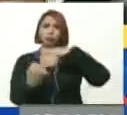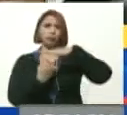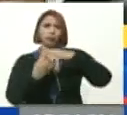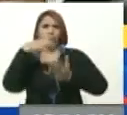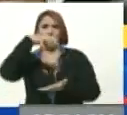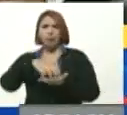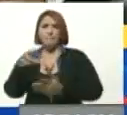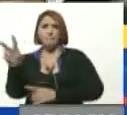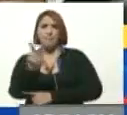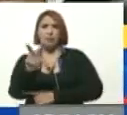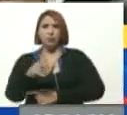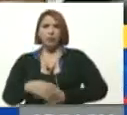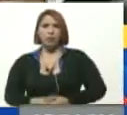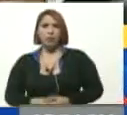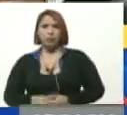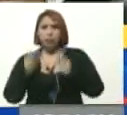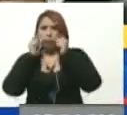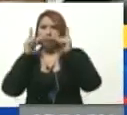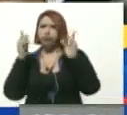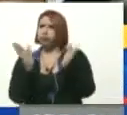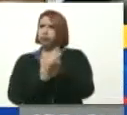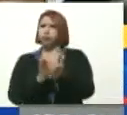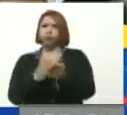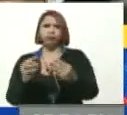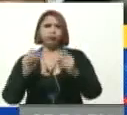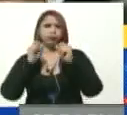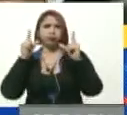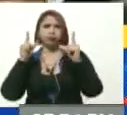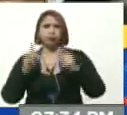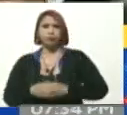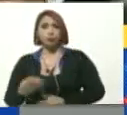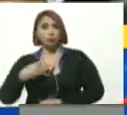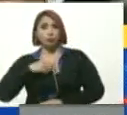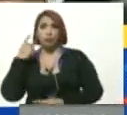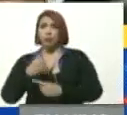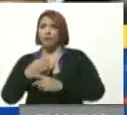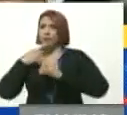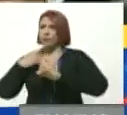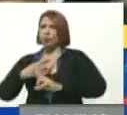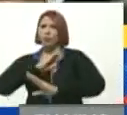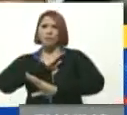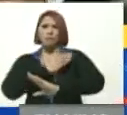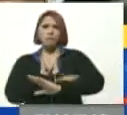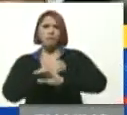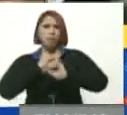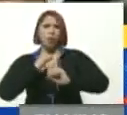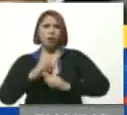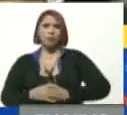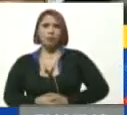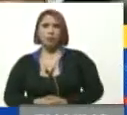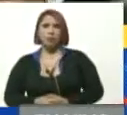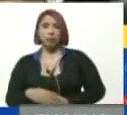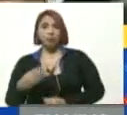Estado venezolano reaccionando. Bueno, nosotros tenemos que dar una respuesta contundente.